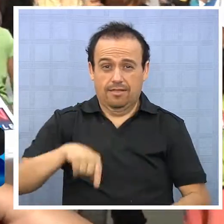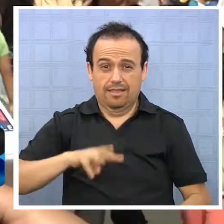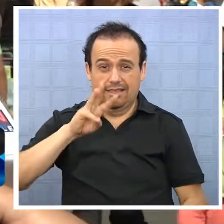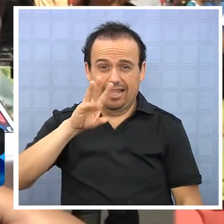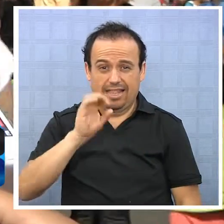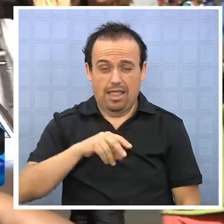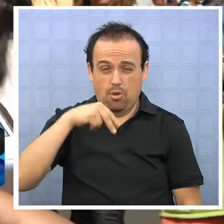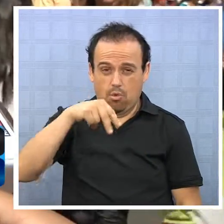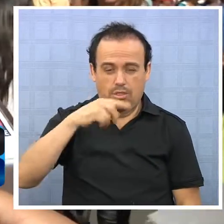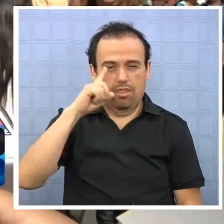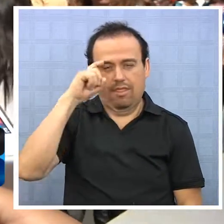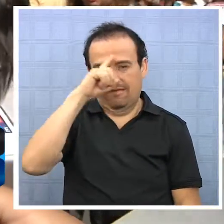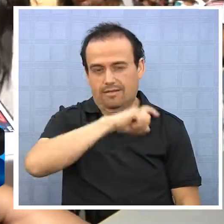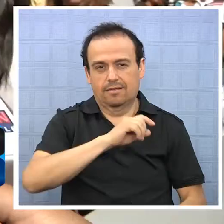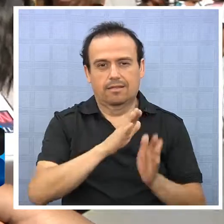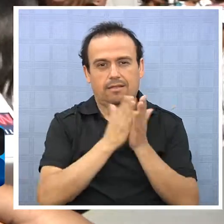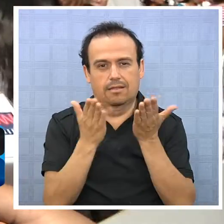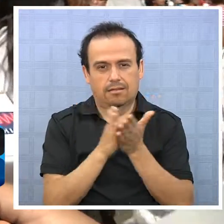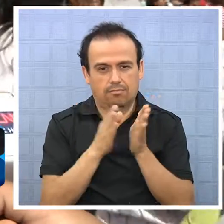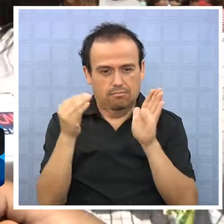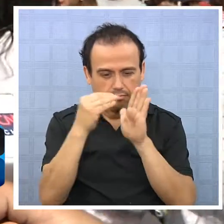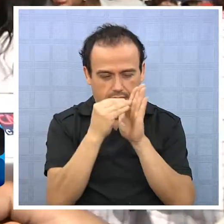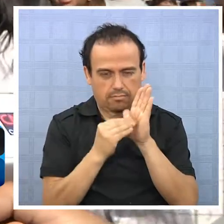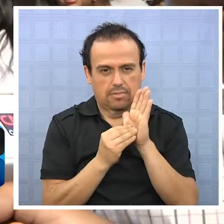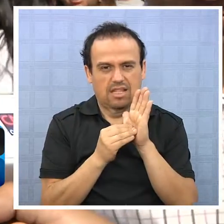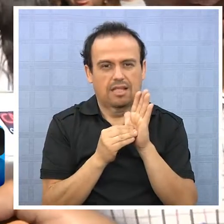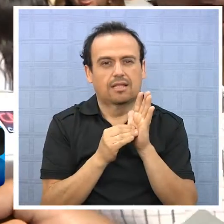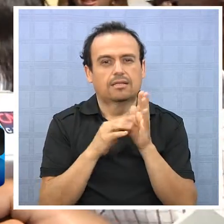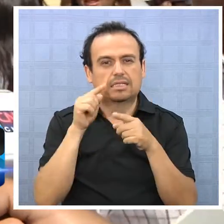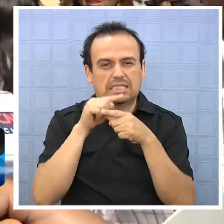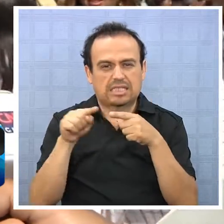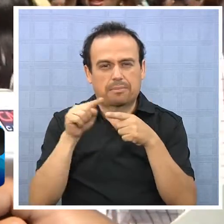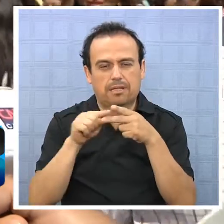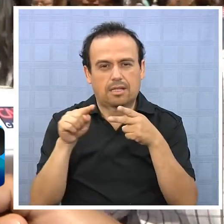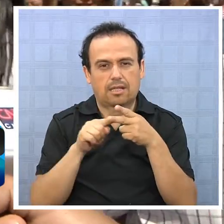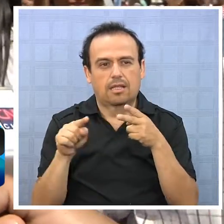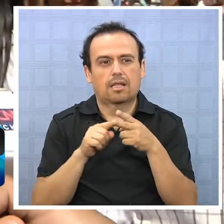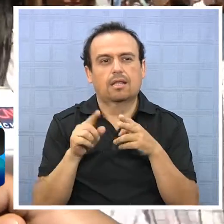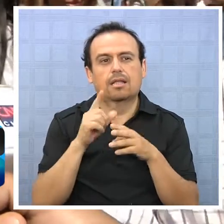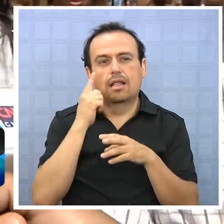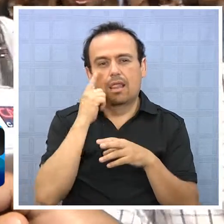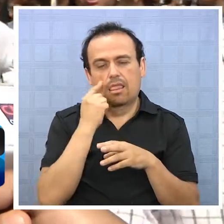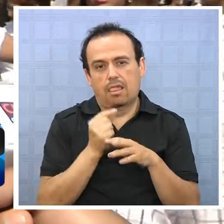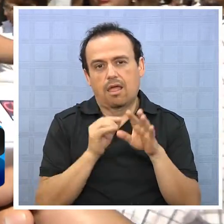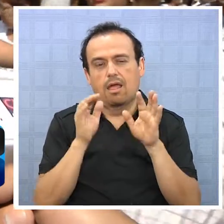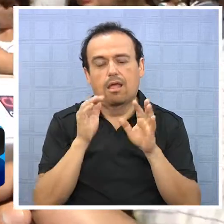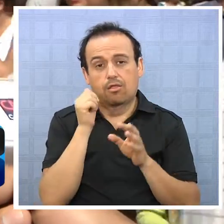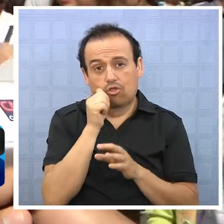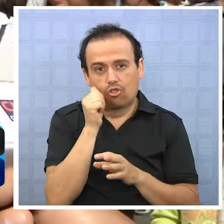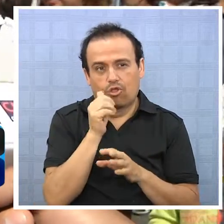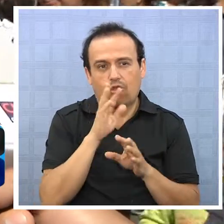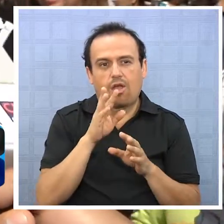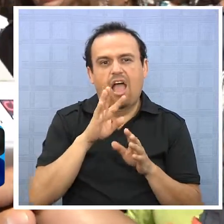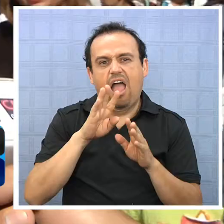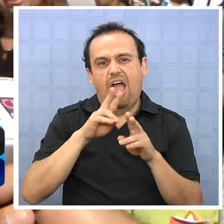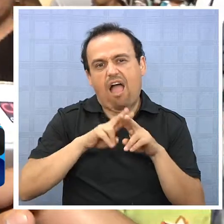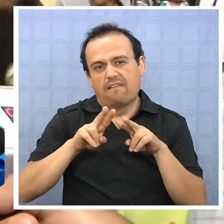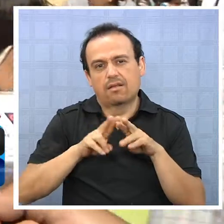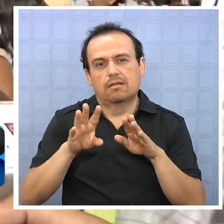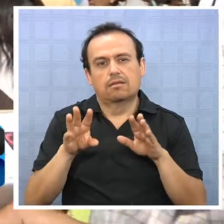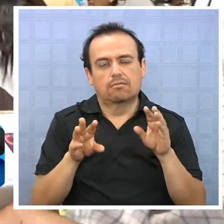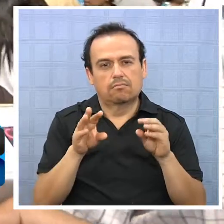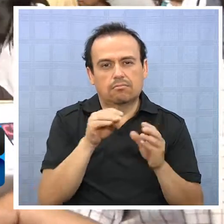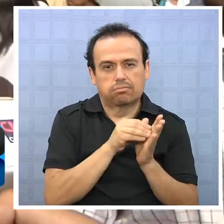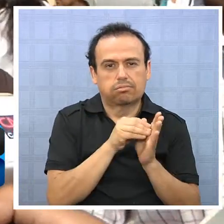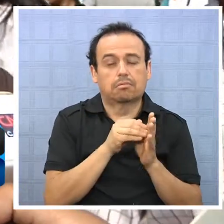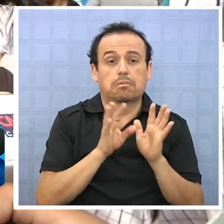a venir pero su agenda se arma semanalmente y normalmente día a día veces hay que rearticular